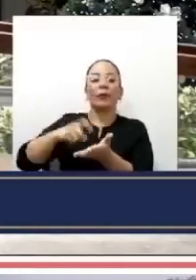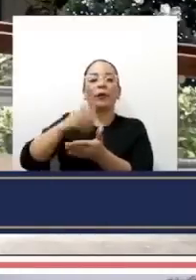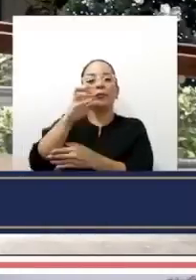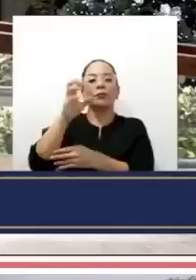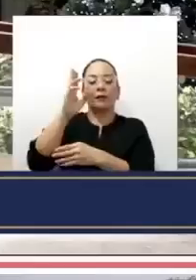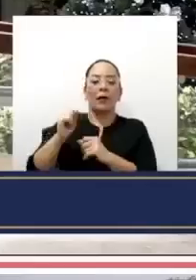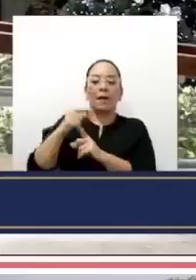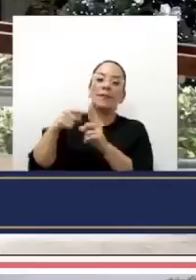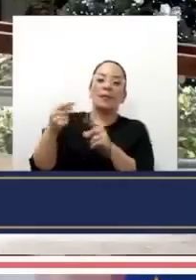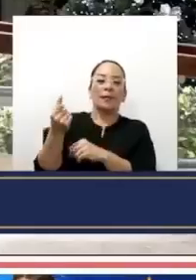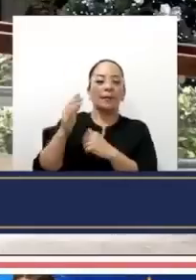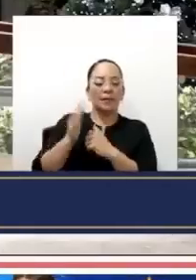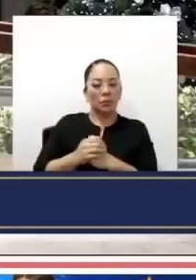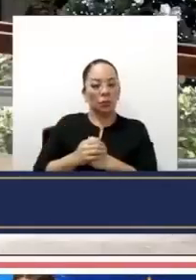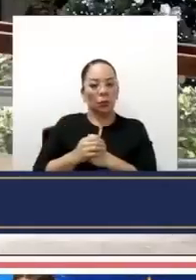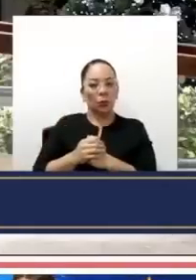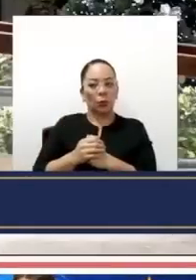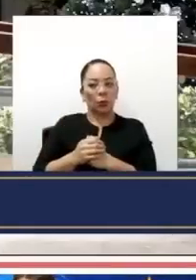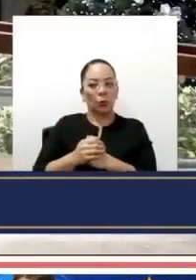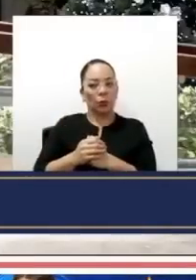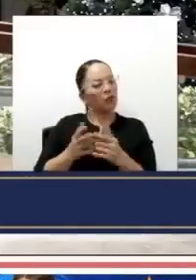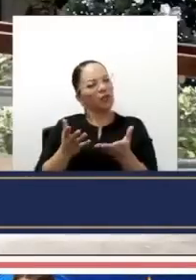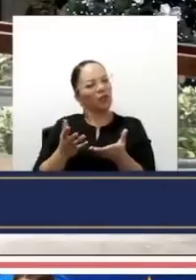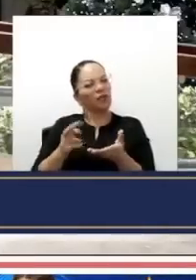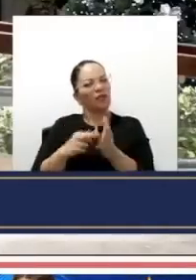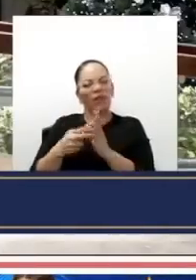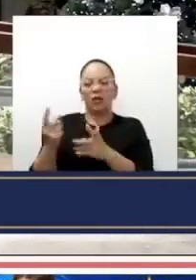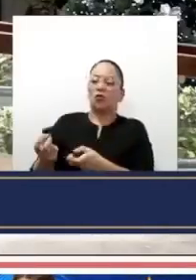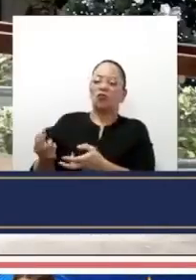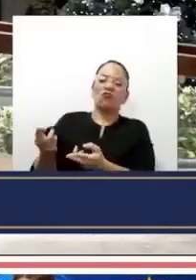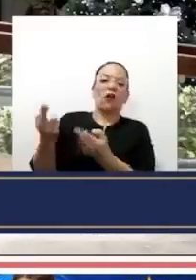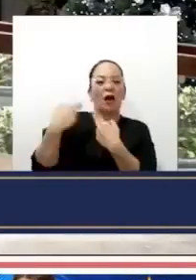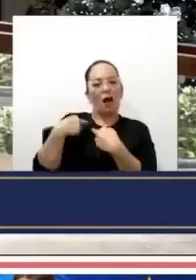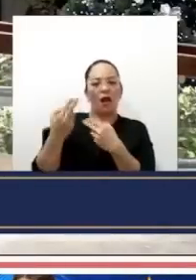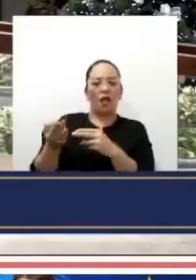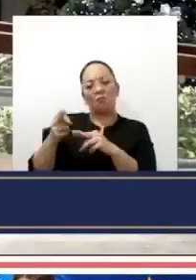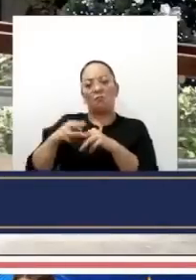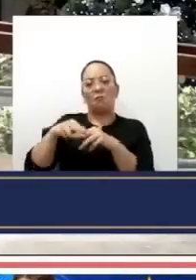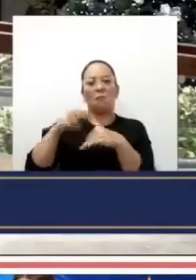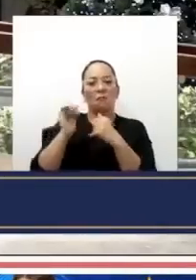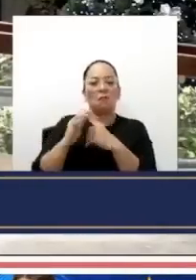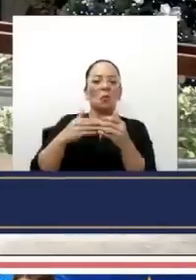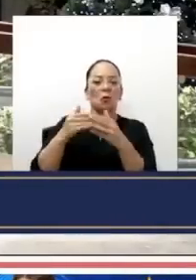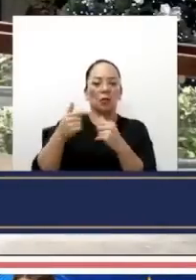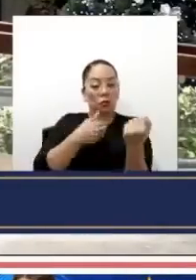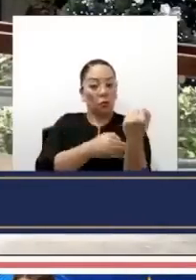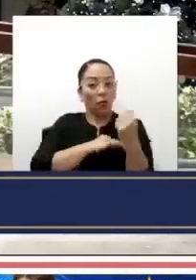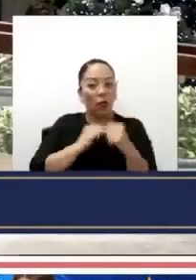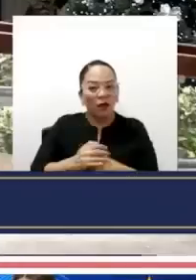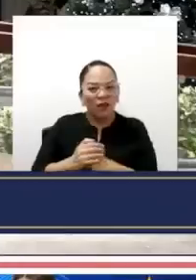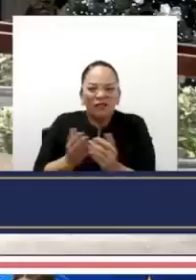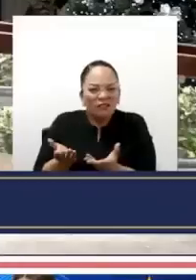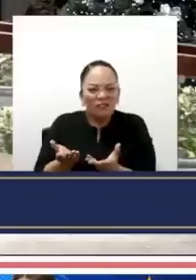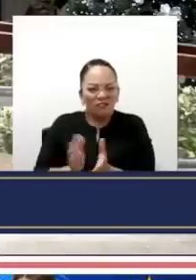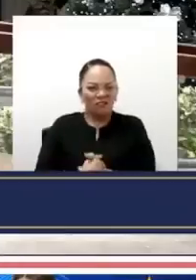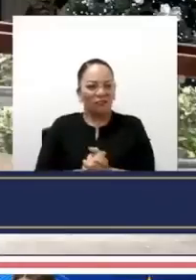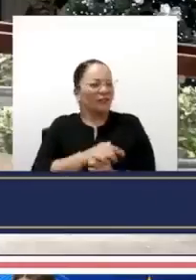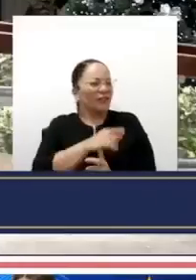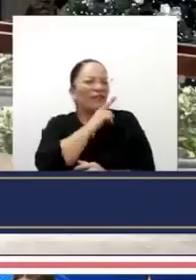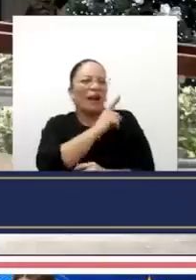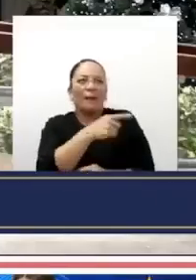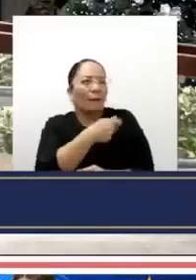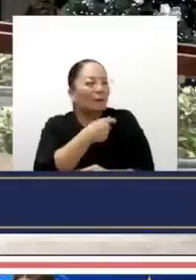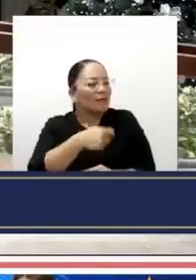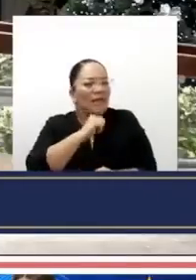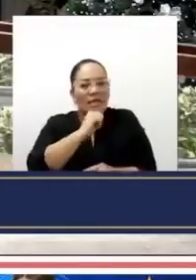Rica a mitad de precio. Es decir, que nos regalen tasa de interés porque yo tengo ese nivel de poder. Presidente, es que es realmente increíble